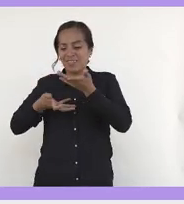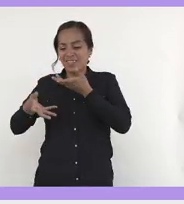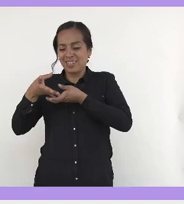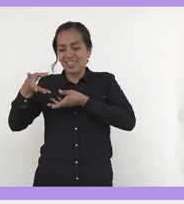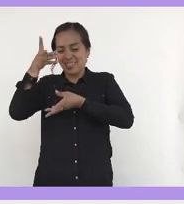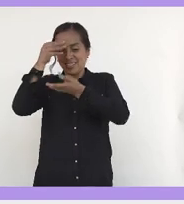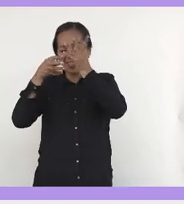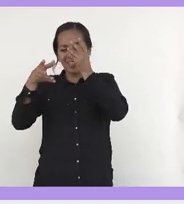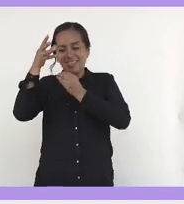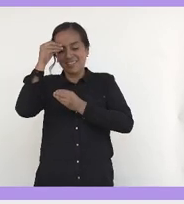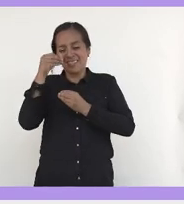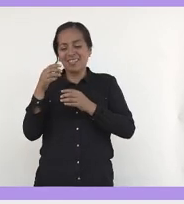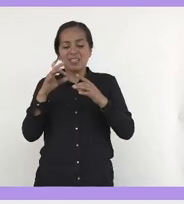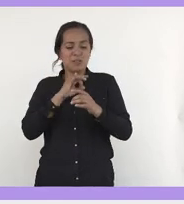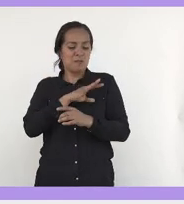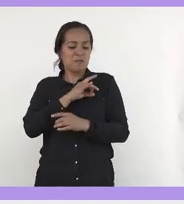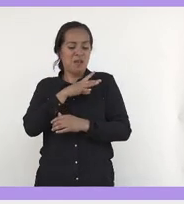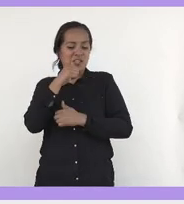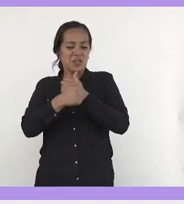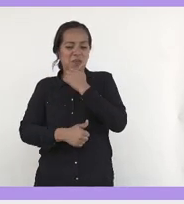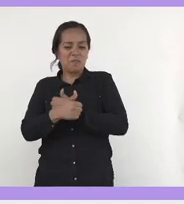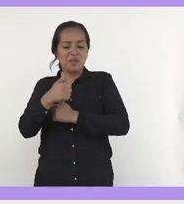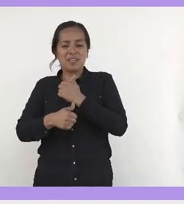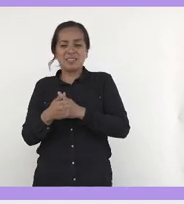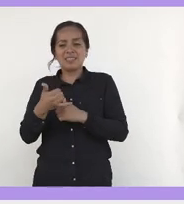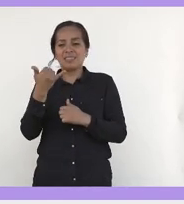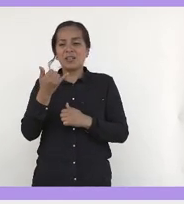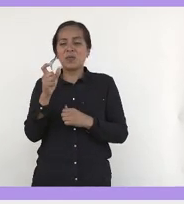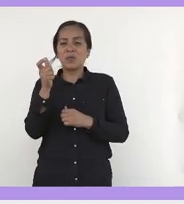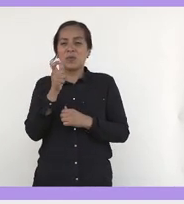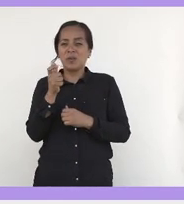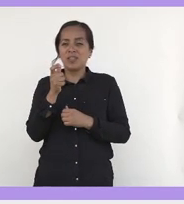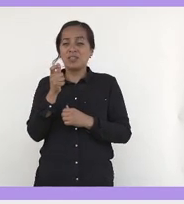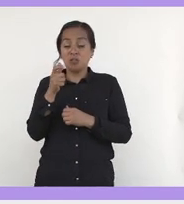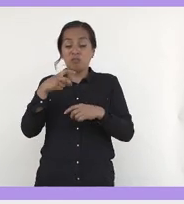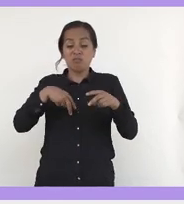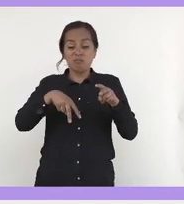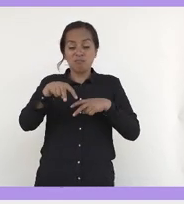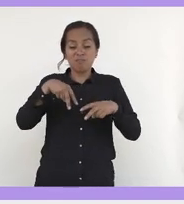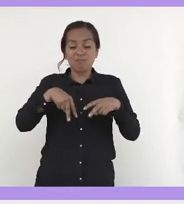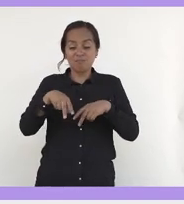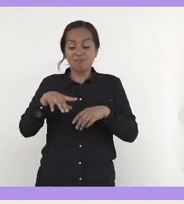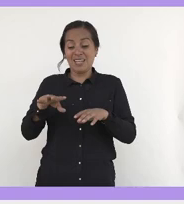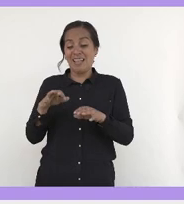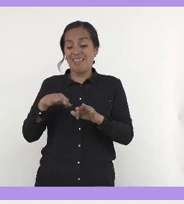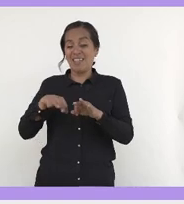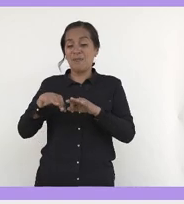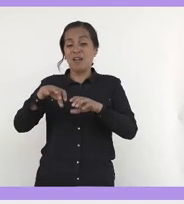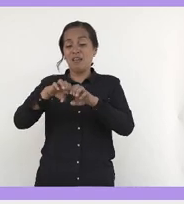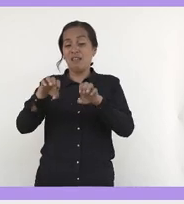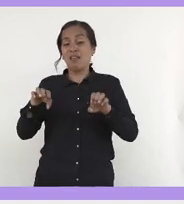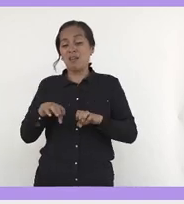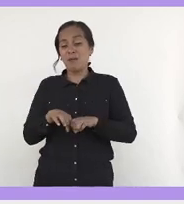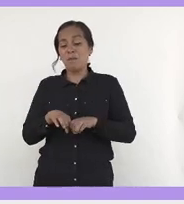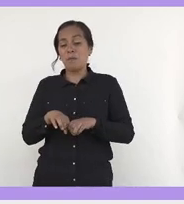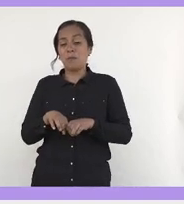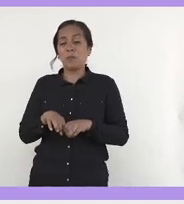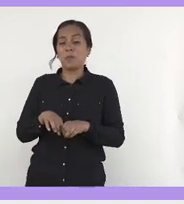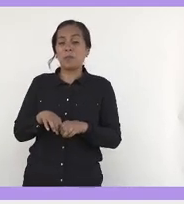romper todos estos miedos de competencia que nos meten y sobre todo con se trata por ejemplo del fútbol femenil que se trabaja en equipo no